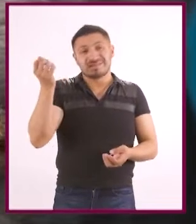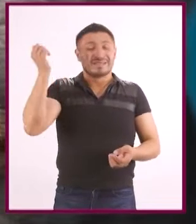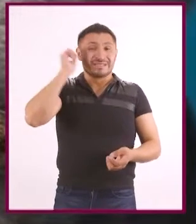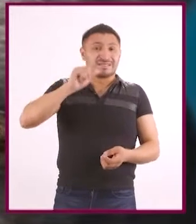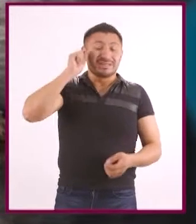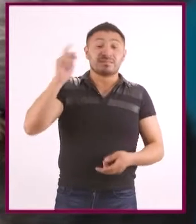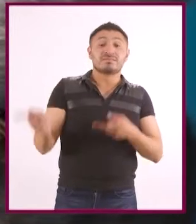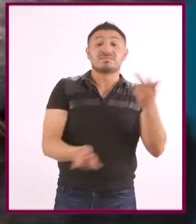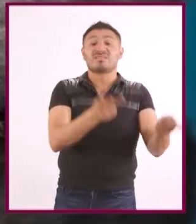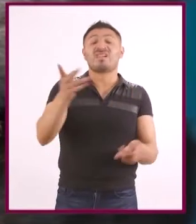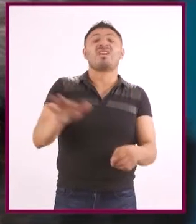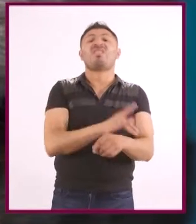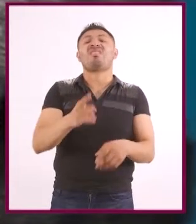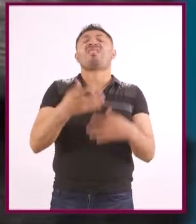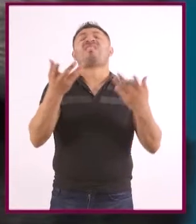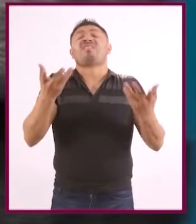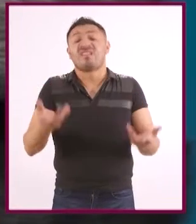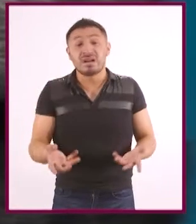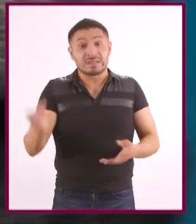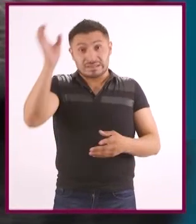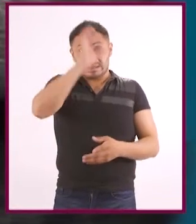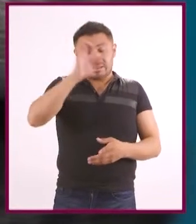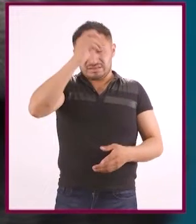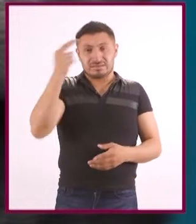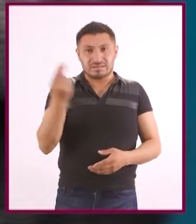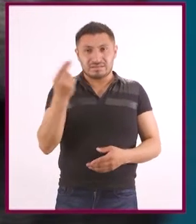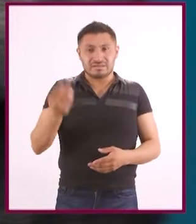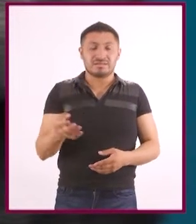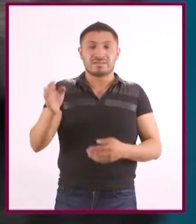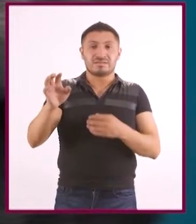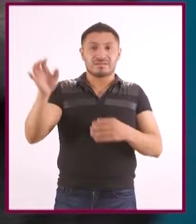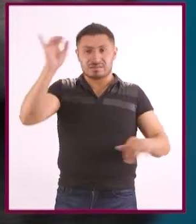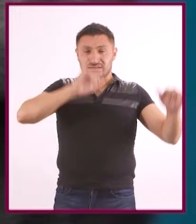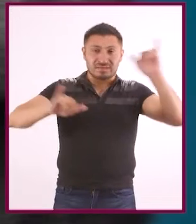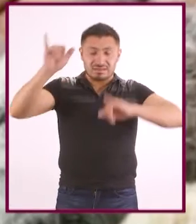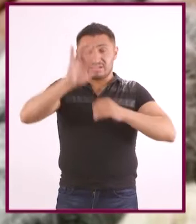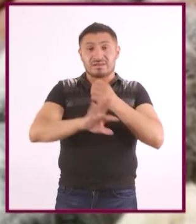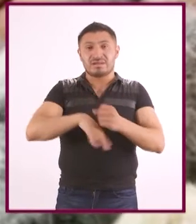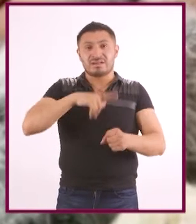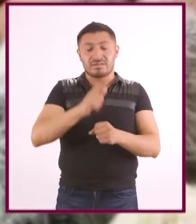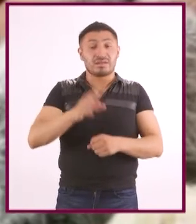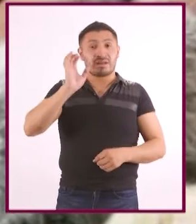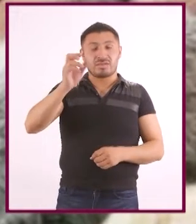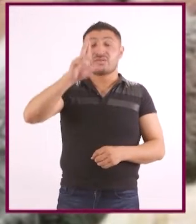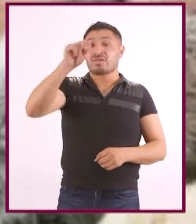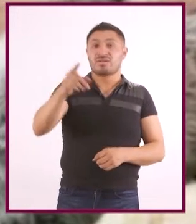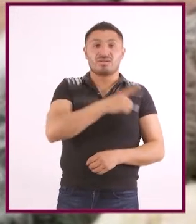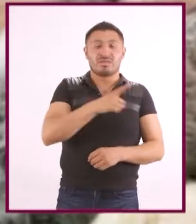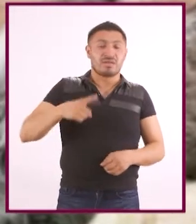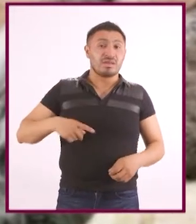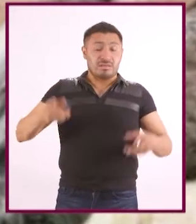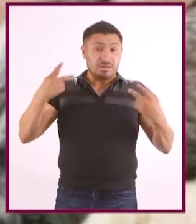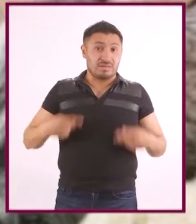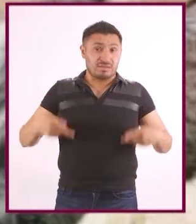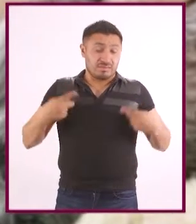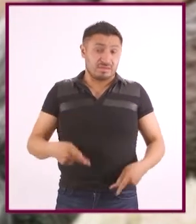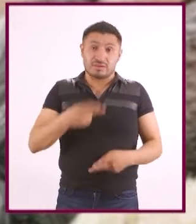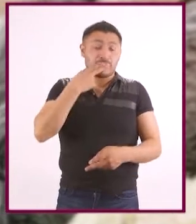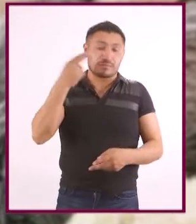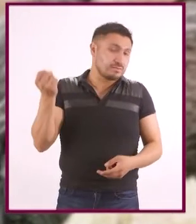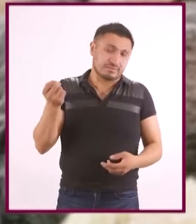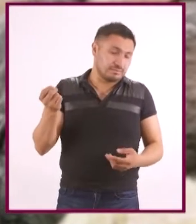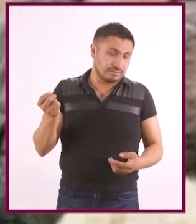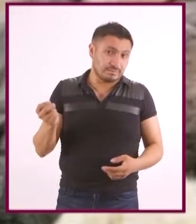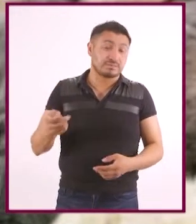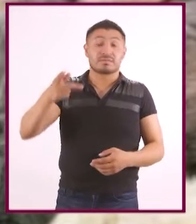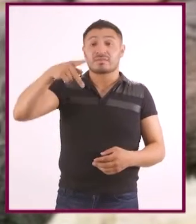cada vez más, la ciencia requiere de la experimentación en animales toda vez que no se debe experimentar en seres humanos. Sin